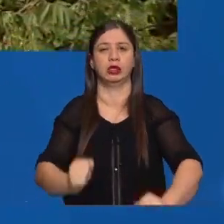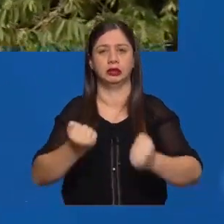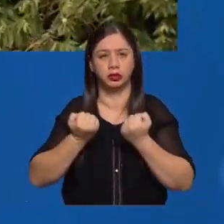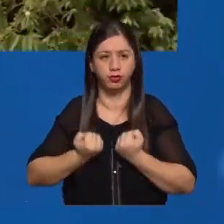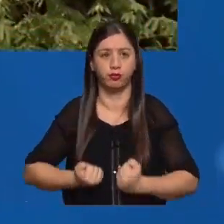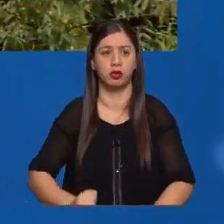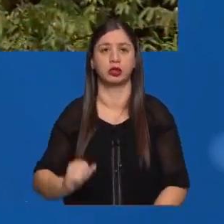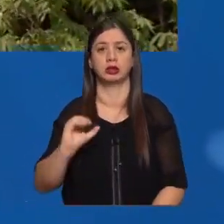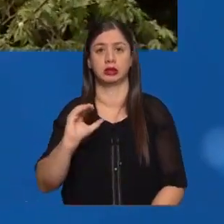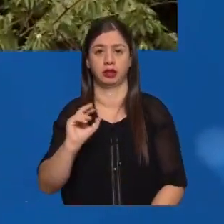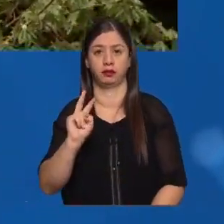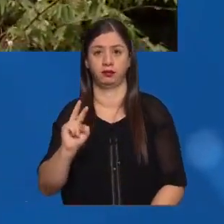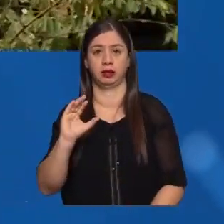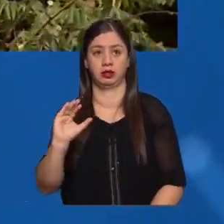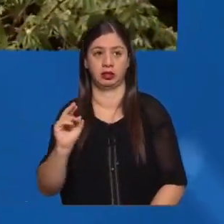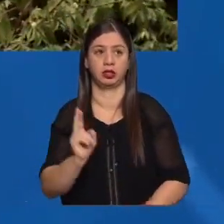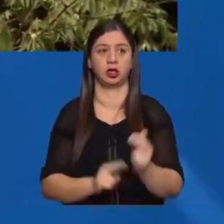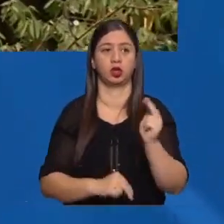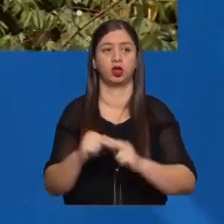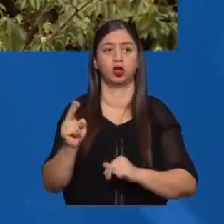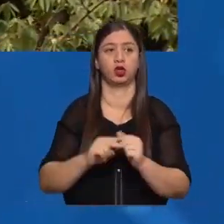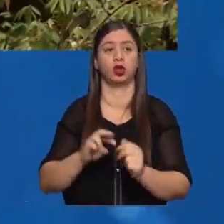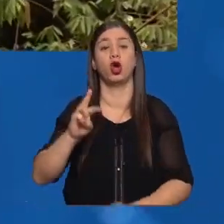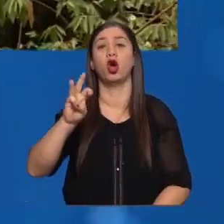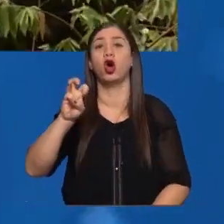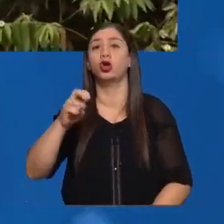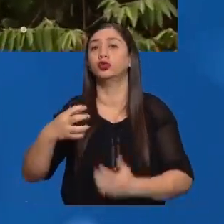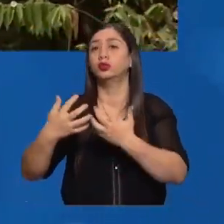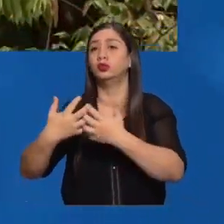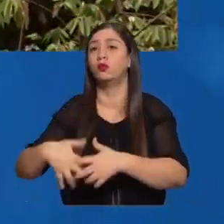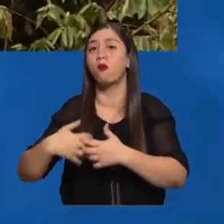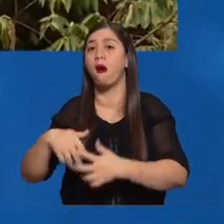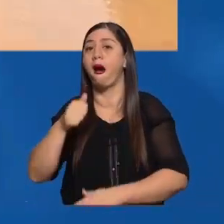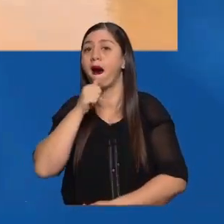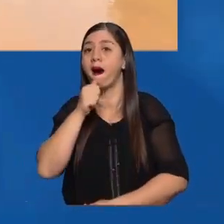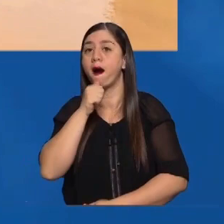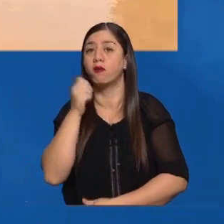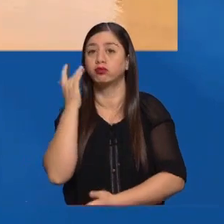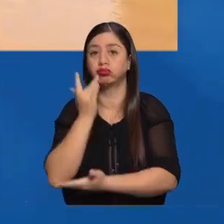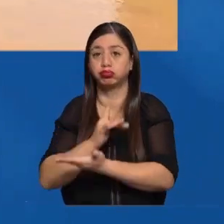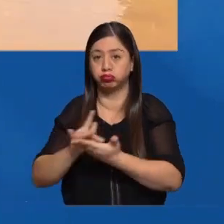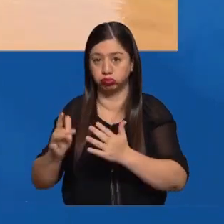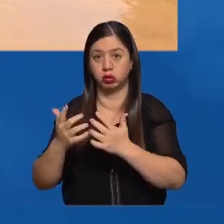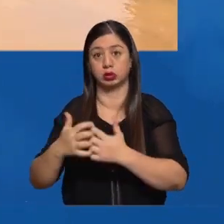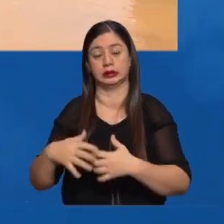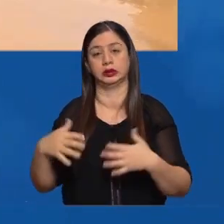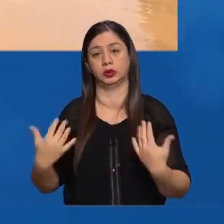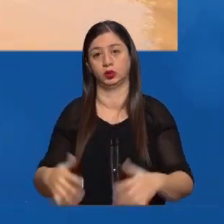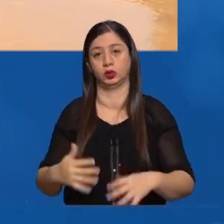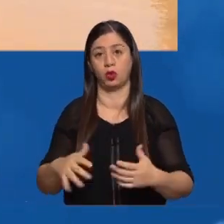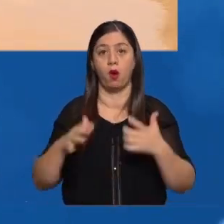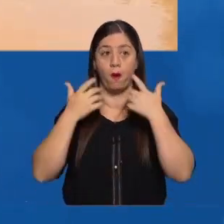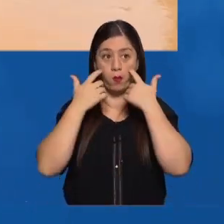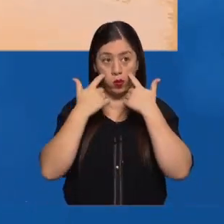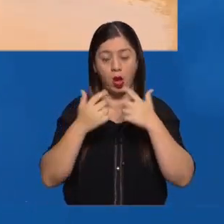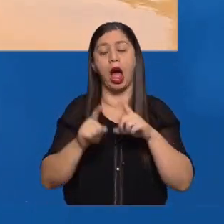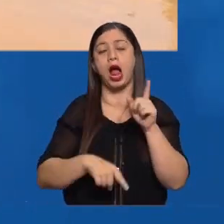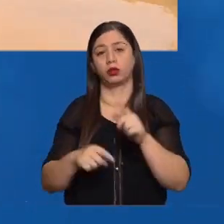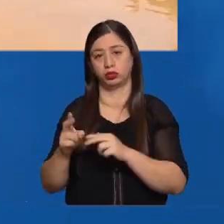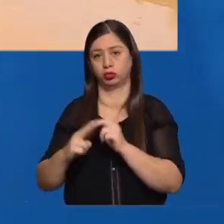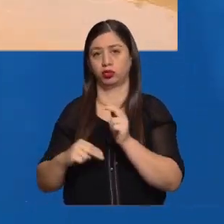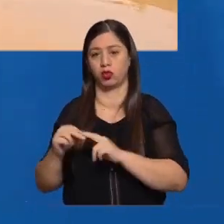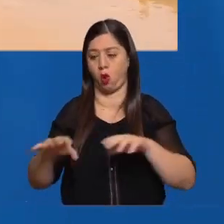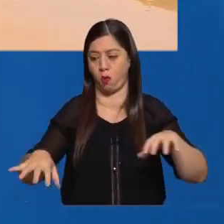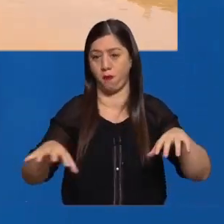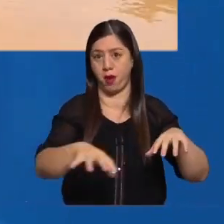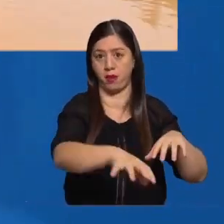y tengo que decirlo, se están construyendo 8 plantas de tratamiento de aguas residuales, eso es un hecho histórico, se han construido algunas, pero